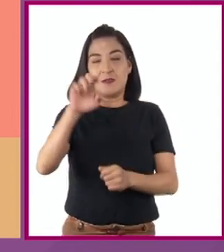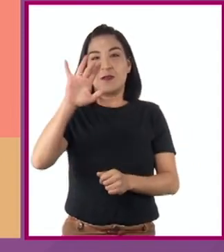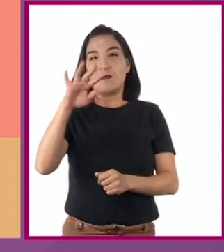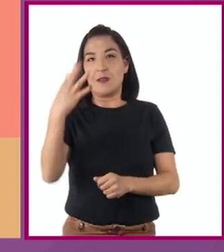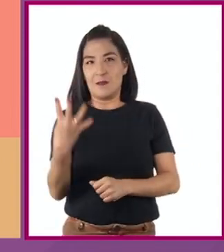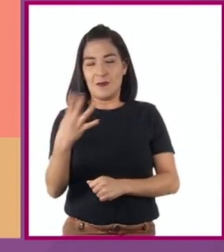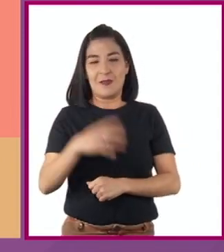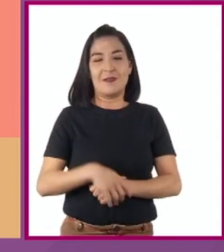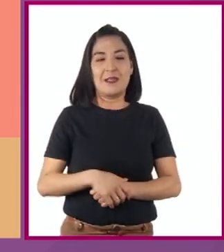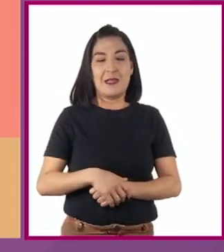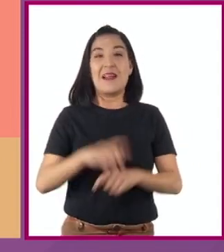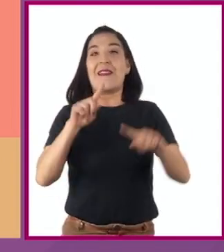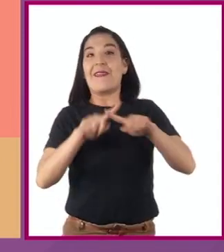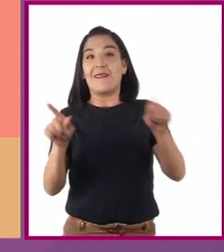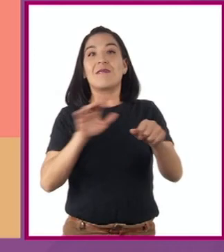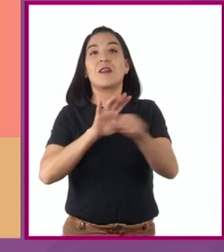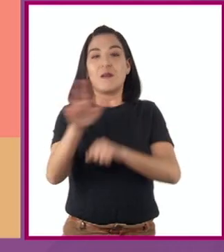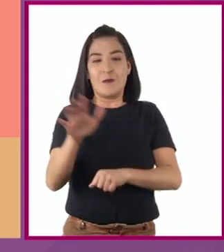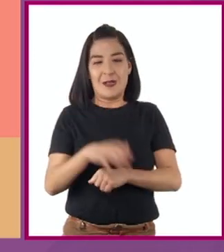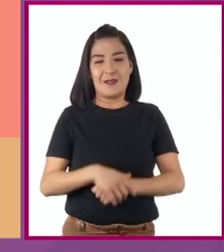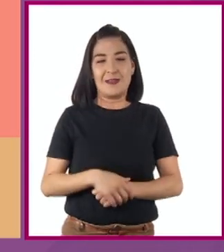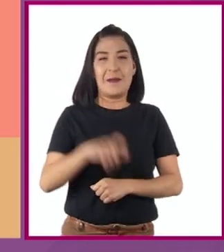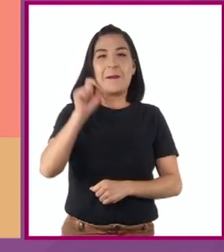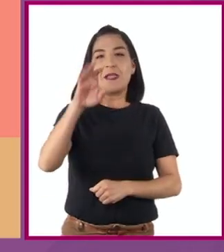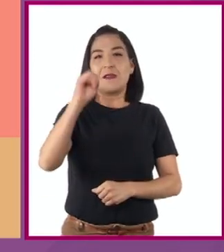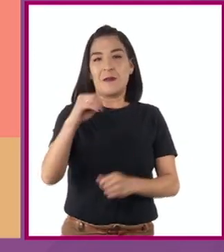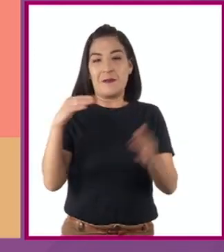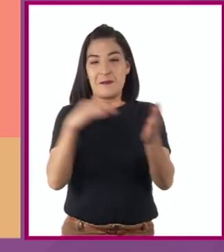36,254 y que su diferencia sea